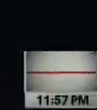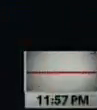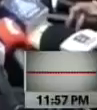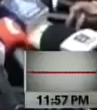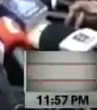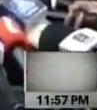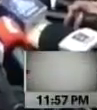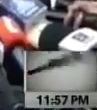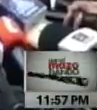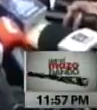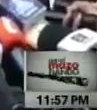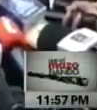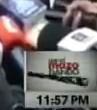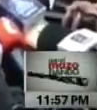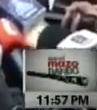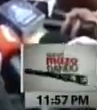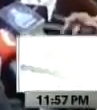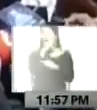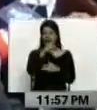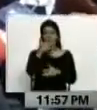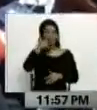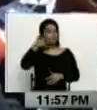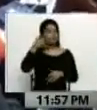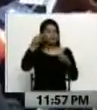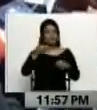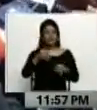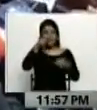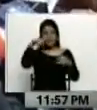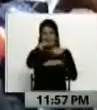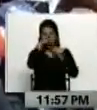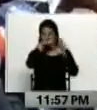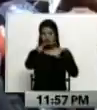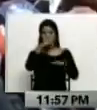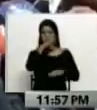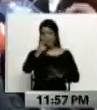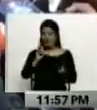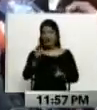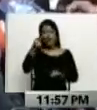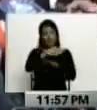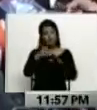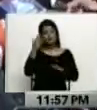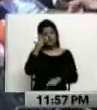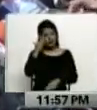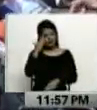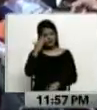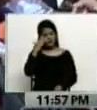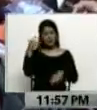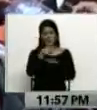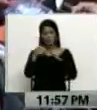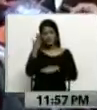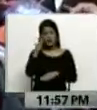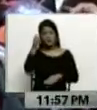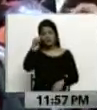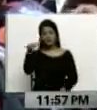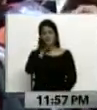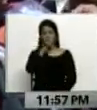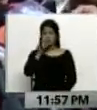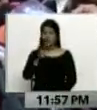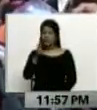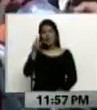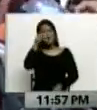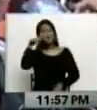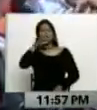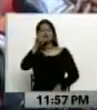camarada porque el gobierno sabe que no tiene ningún tipo de apoyo popular porque el gobierno sabe que el